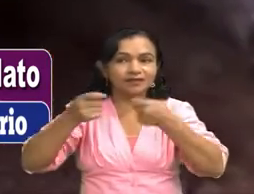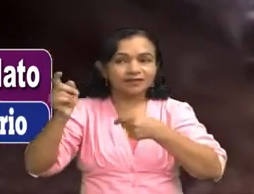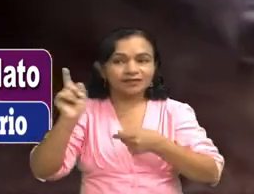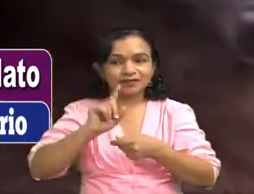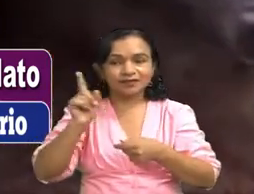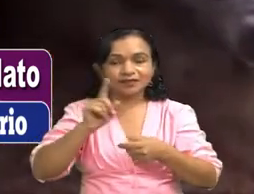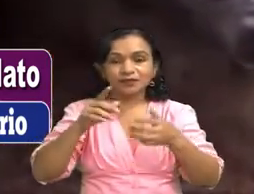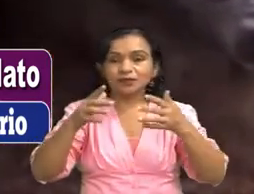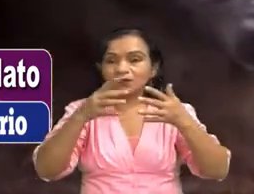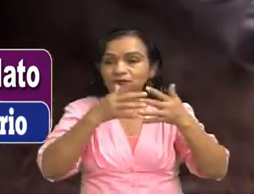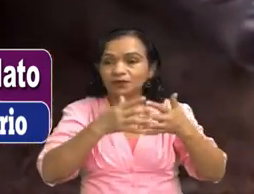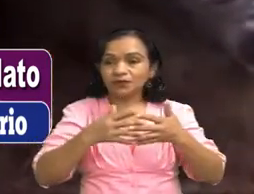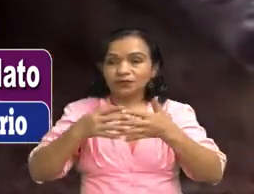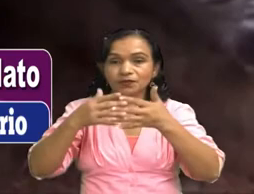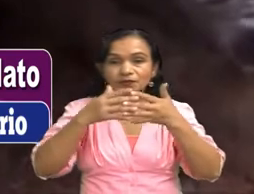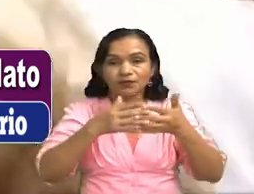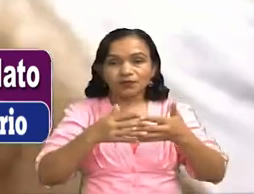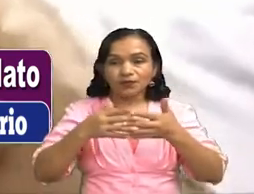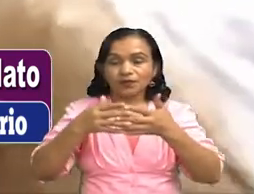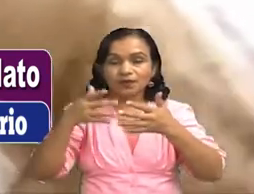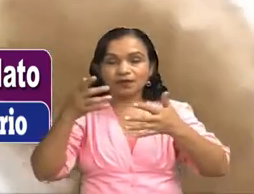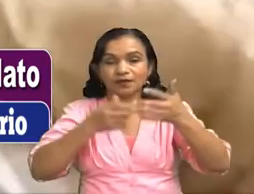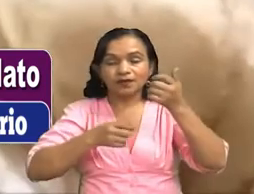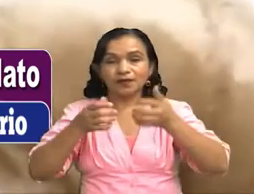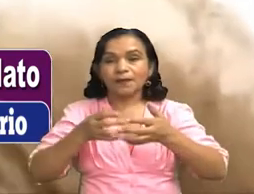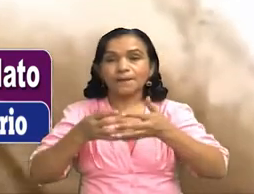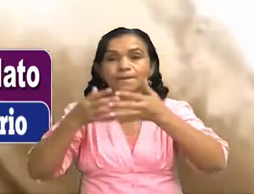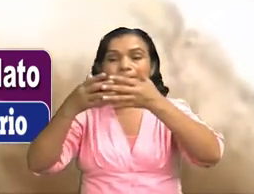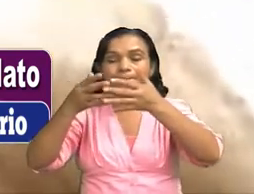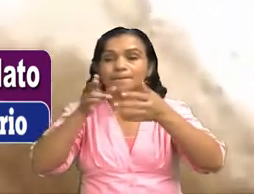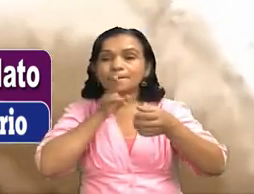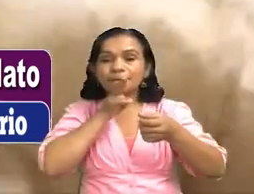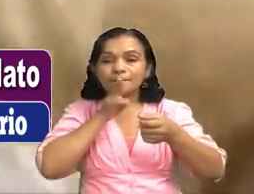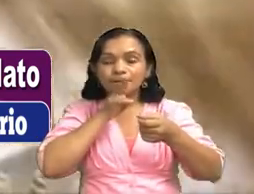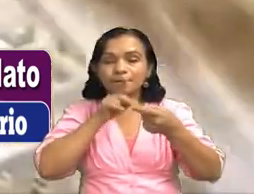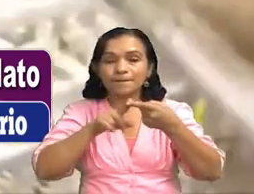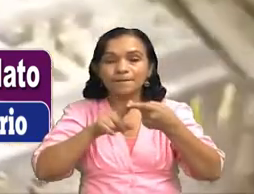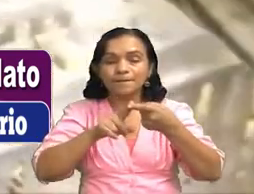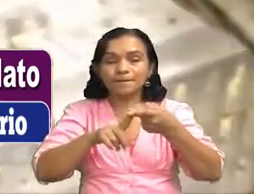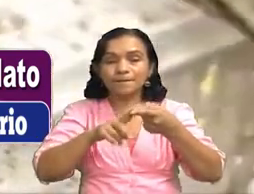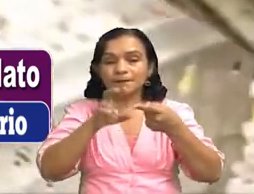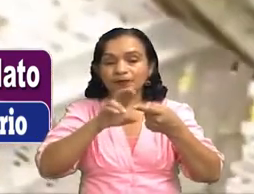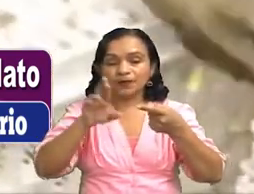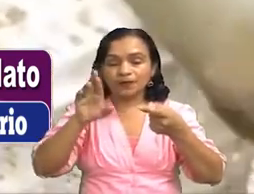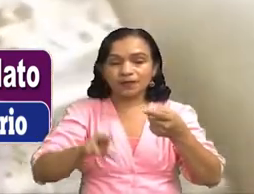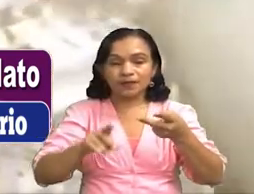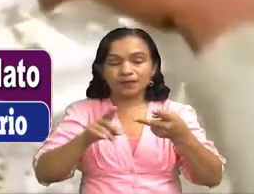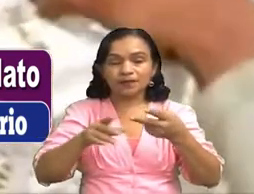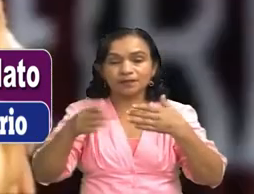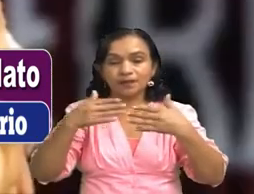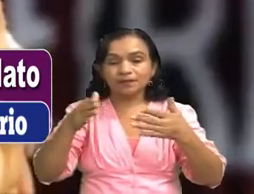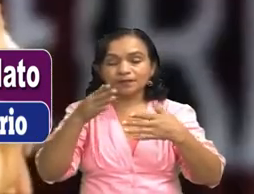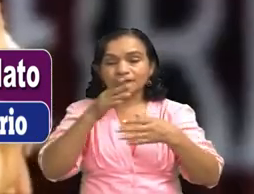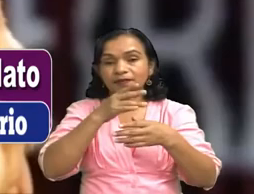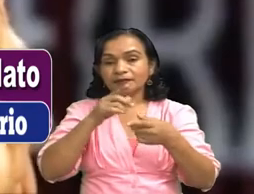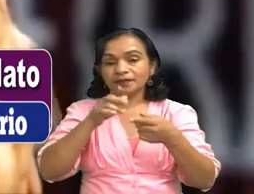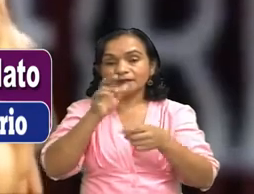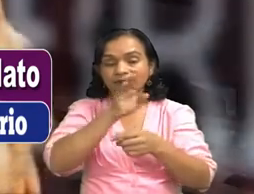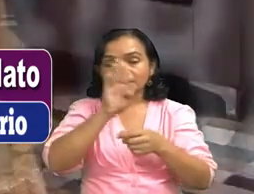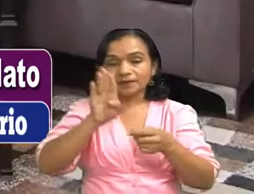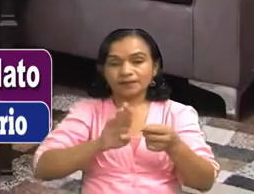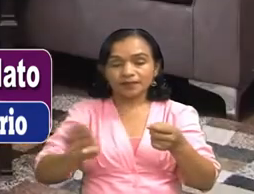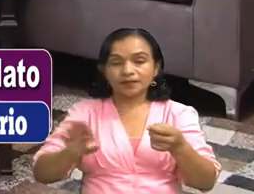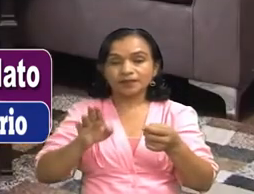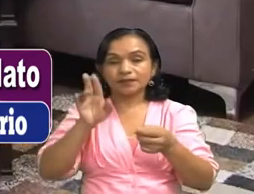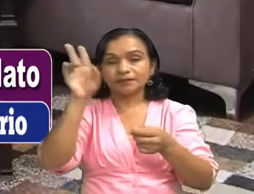los Estados Unidos. Ok, ¿qué eso? Honduras, Costa Rica, Guatemala, Belice, Venezuela y